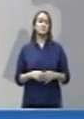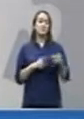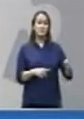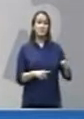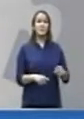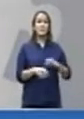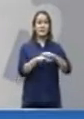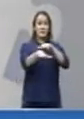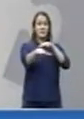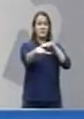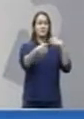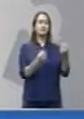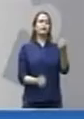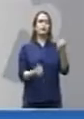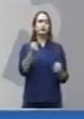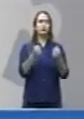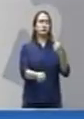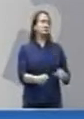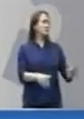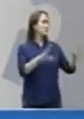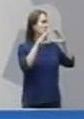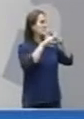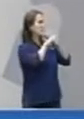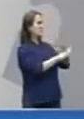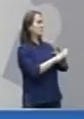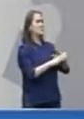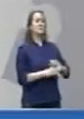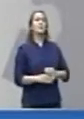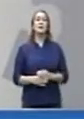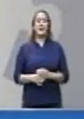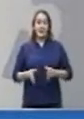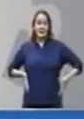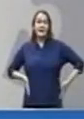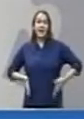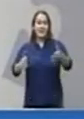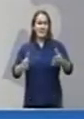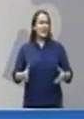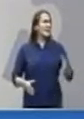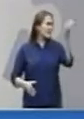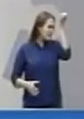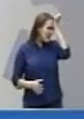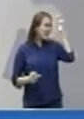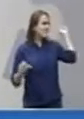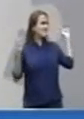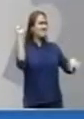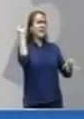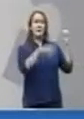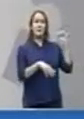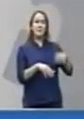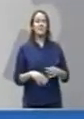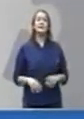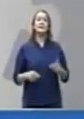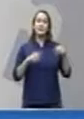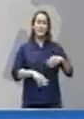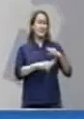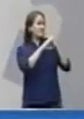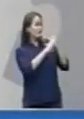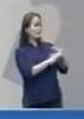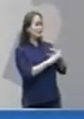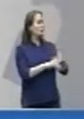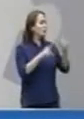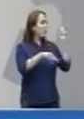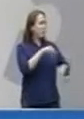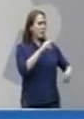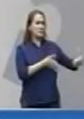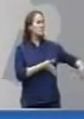transporte público u oficial, obstrucción a vías públicas, ataque a servidor público y el